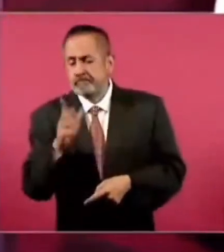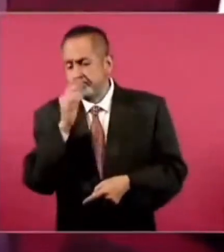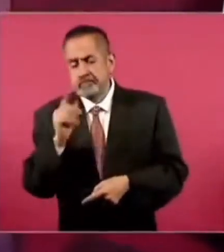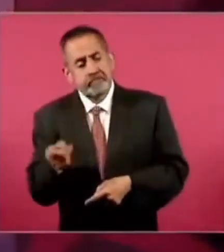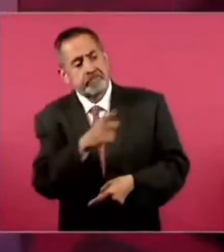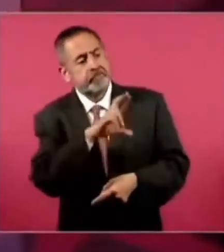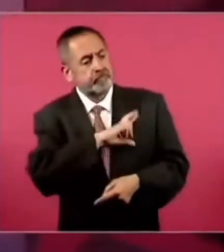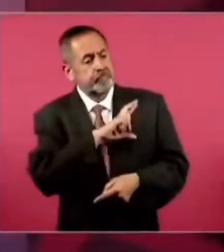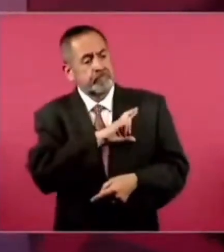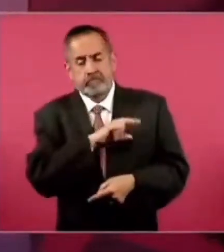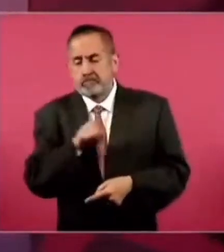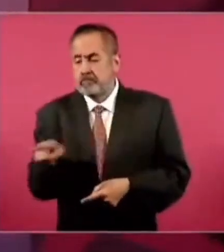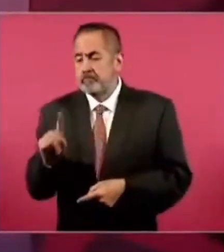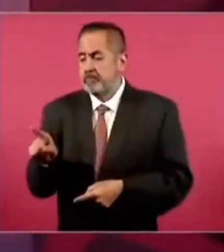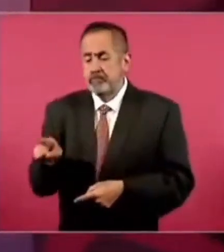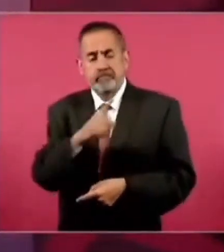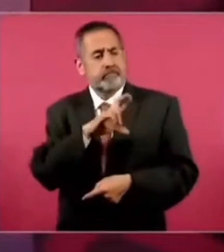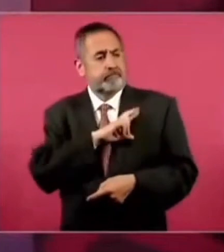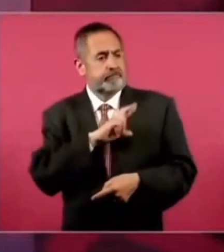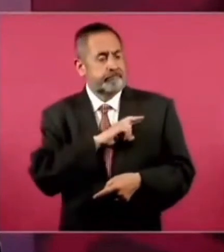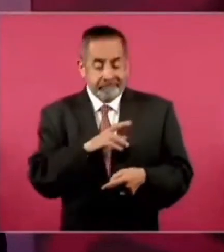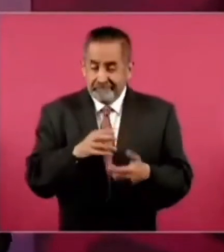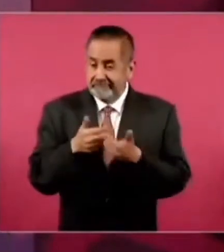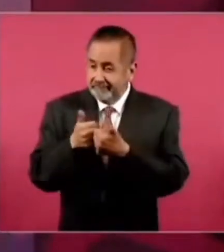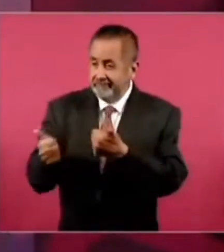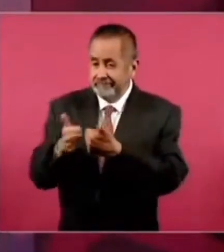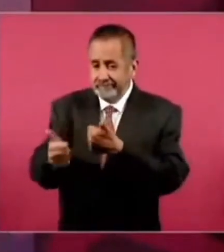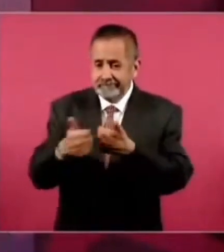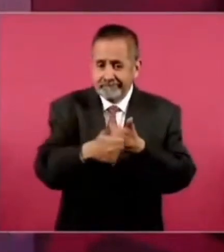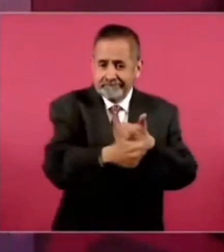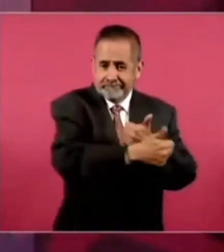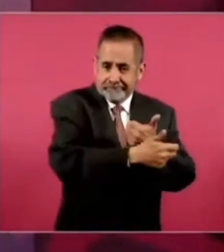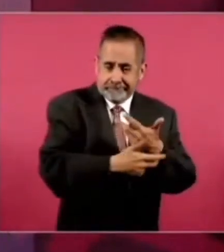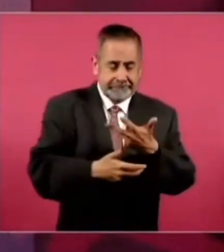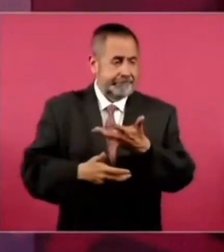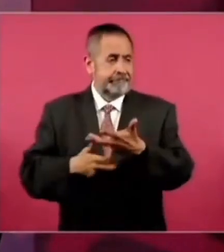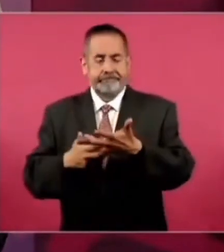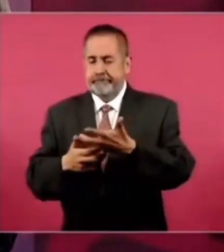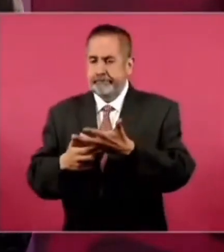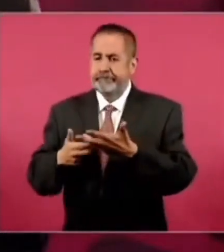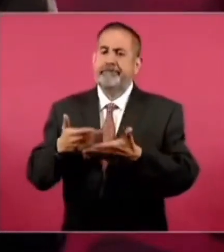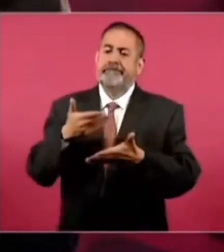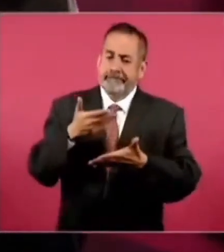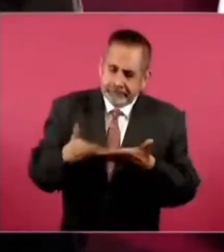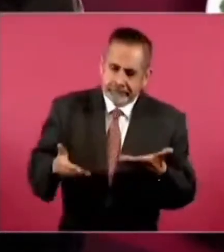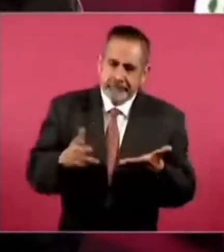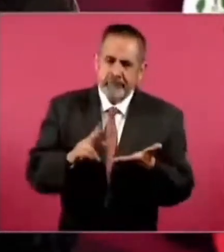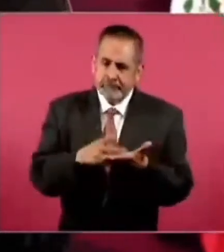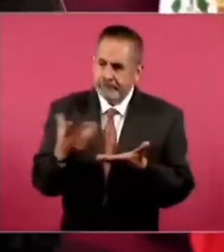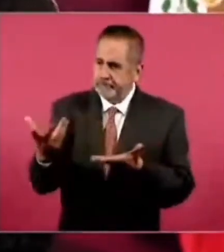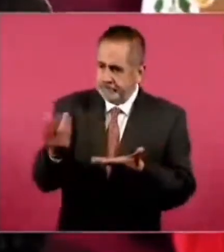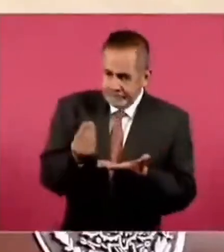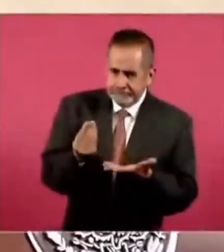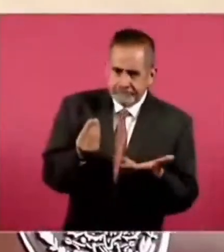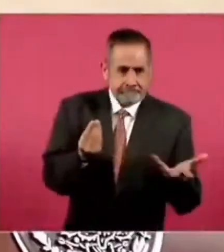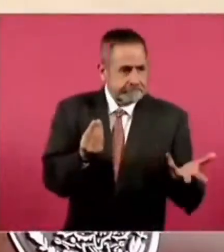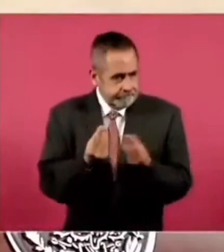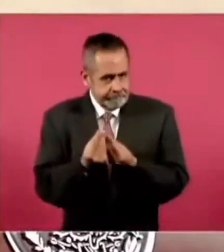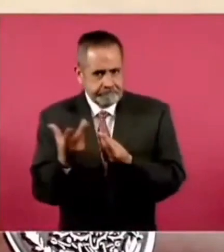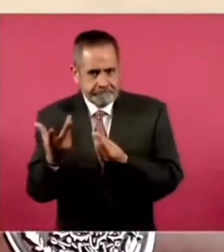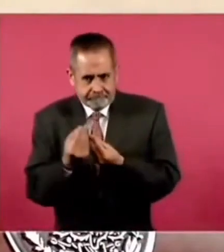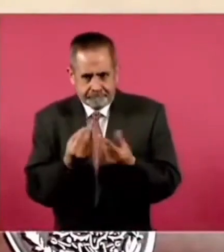por cachitos, por partes, y ahora se tiene que volver de nuevo público.